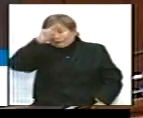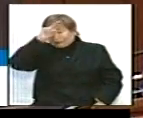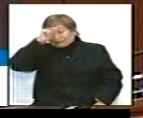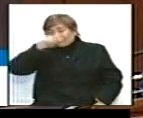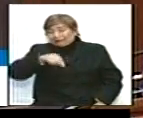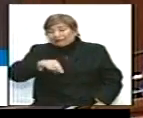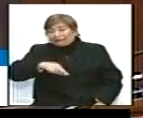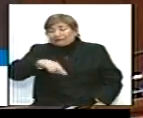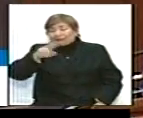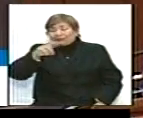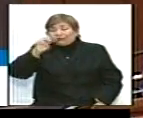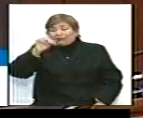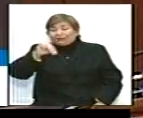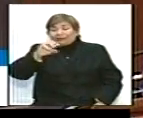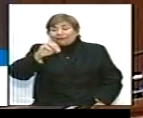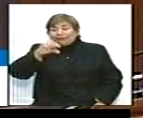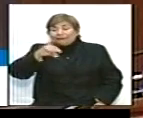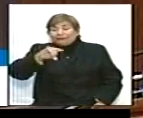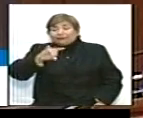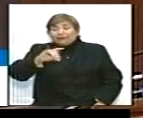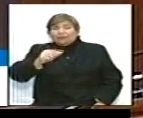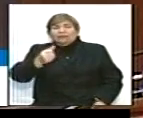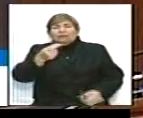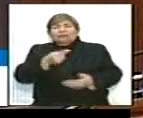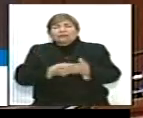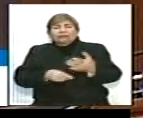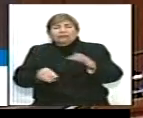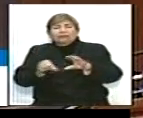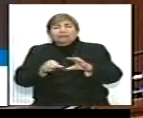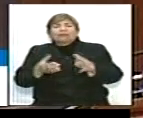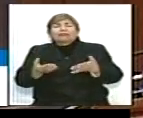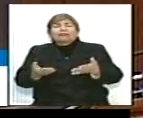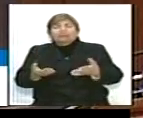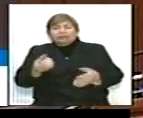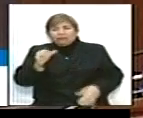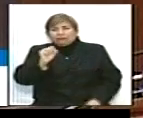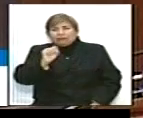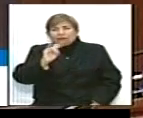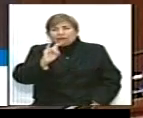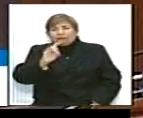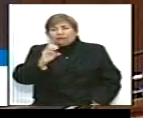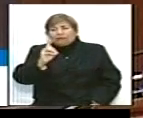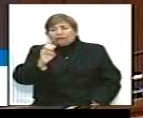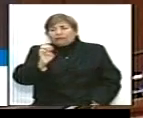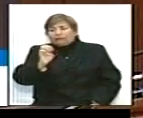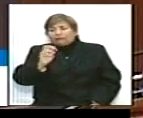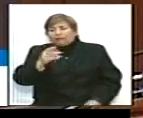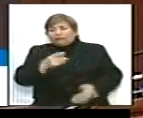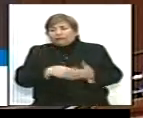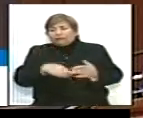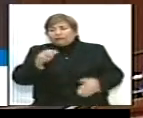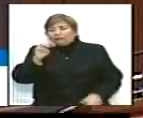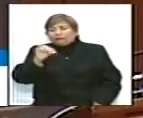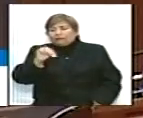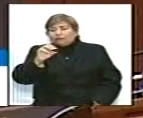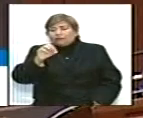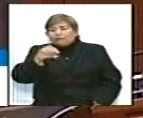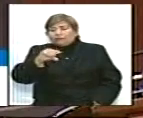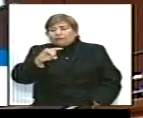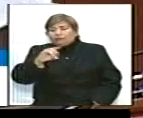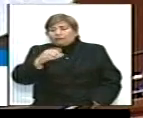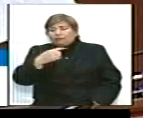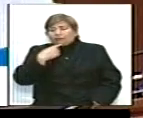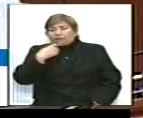en la región Moquegua. ¿Qué ha hecho Sauder con la región Moquegua?